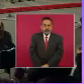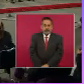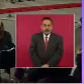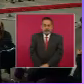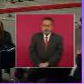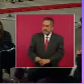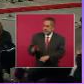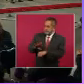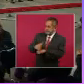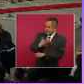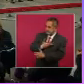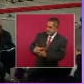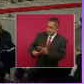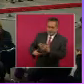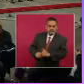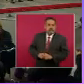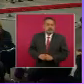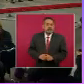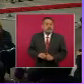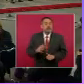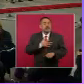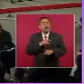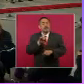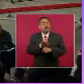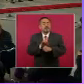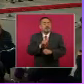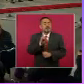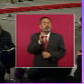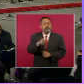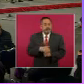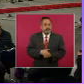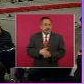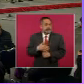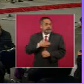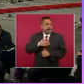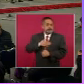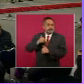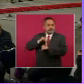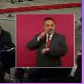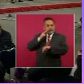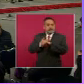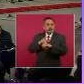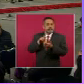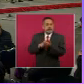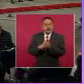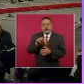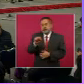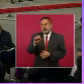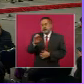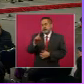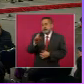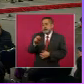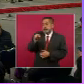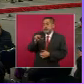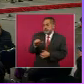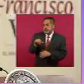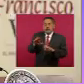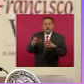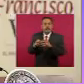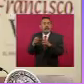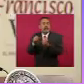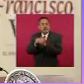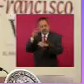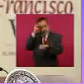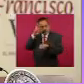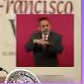Con su permiso, señor presidente. Buenos días. Como parte de las obras que ejecuta la Secretaría de la Defensa Nacional, a través de la Dirección